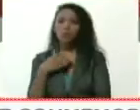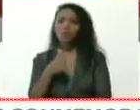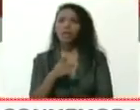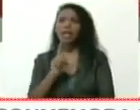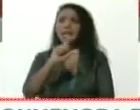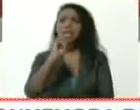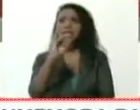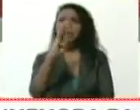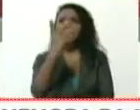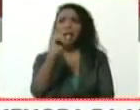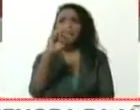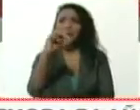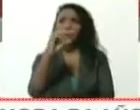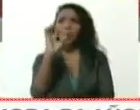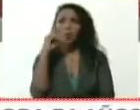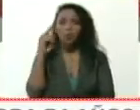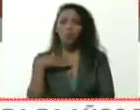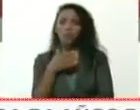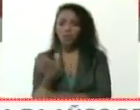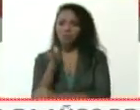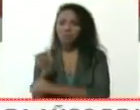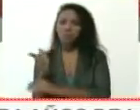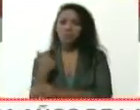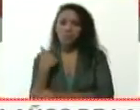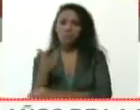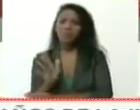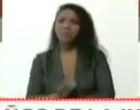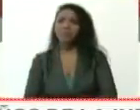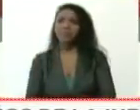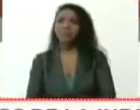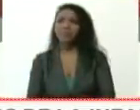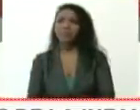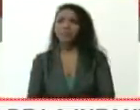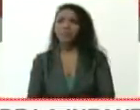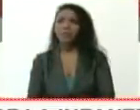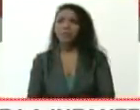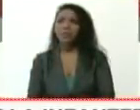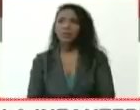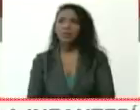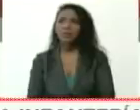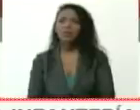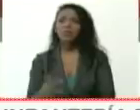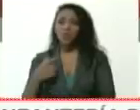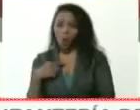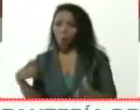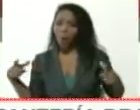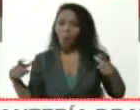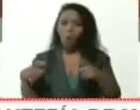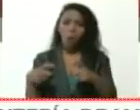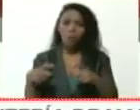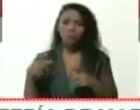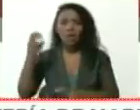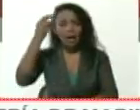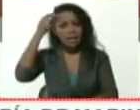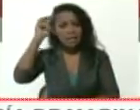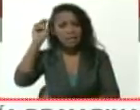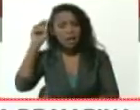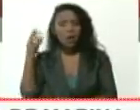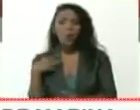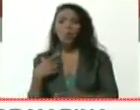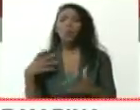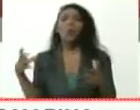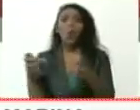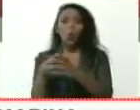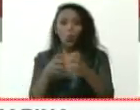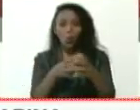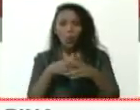reuní con el presidente, el primer ministro no me pudo recibir, me reuní con el canciller, me reuní con una serie de partidos aliados,